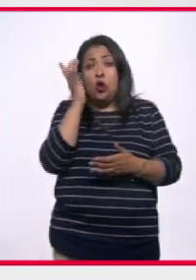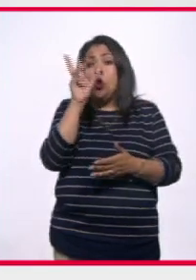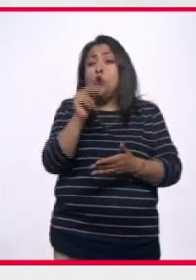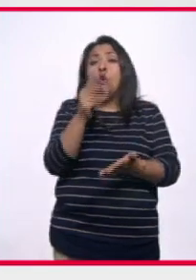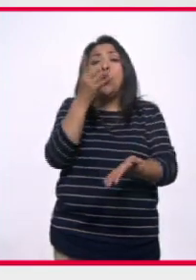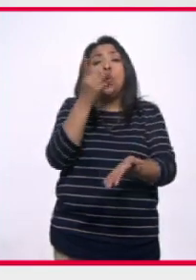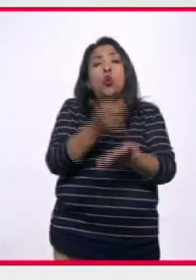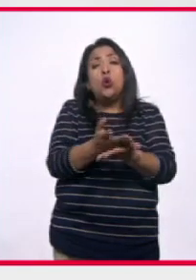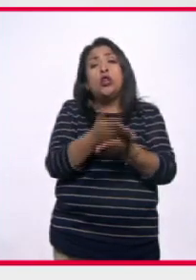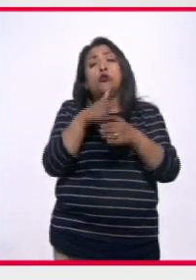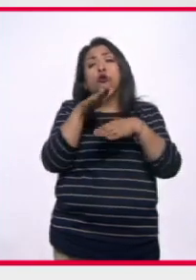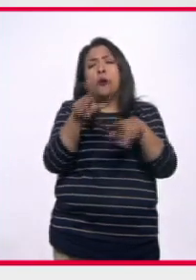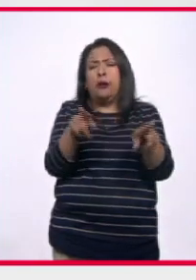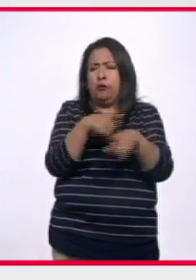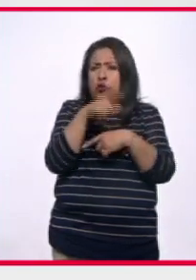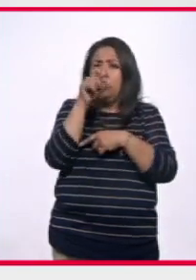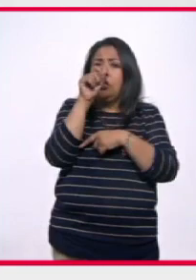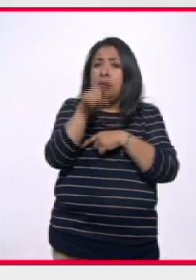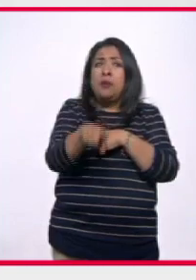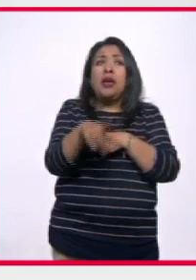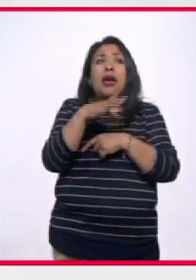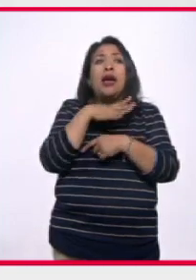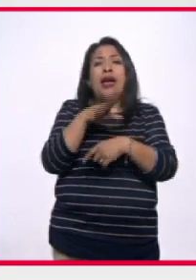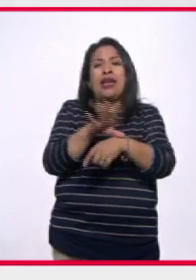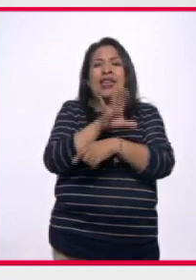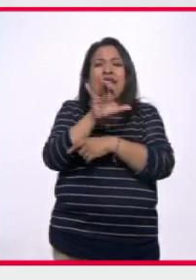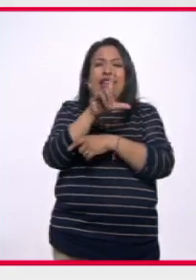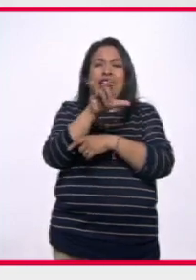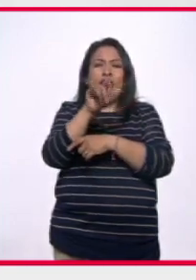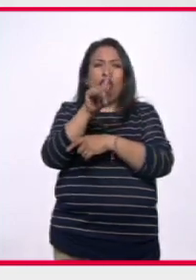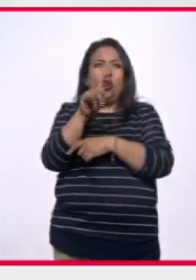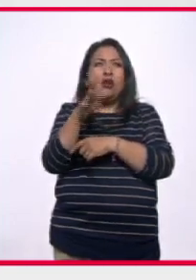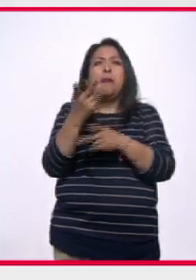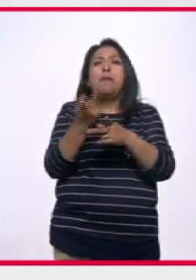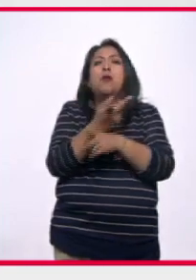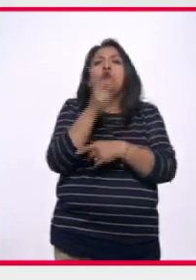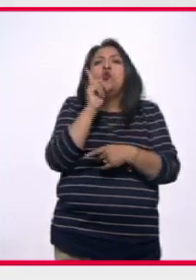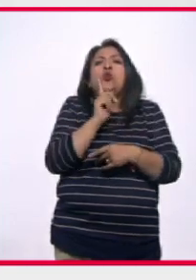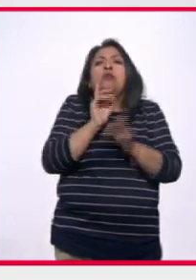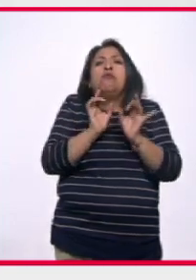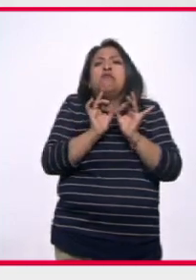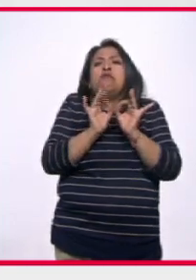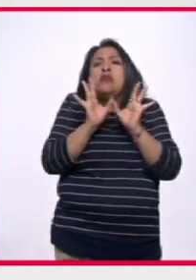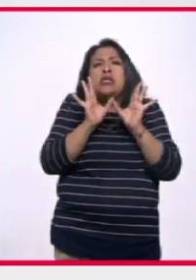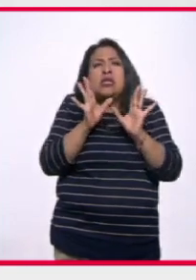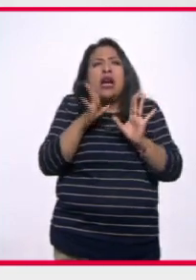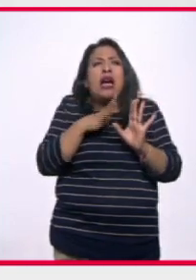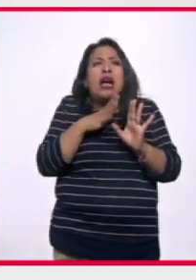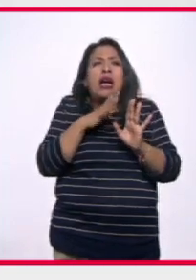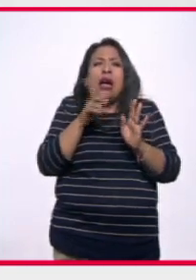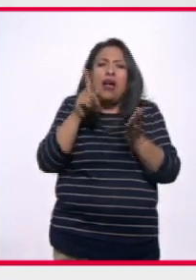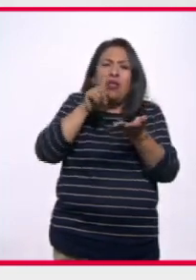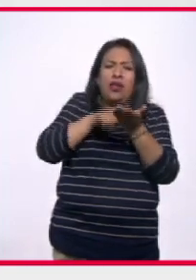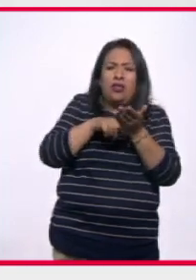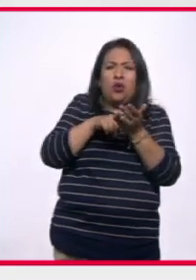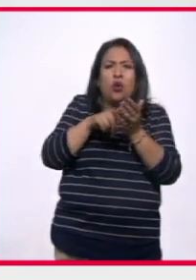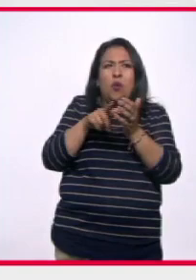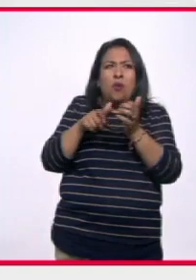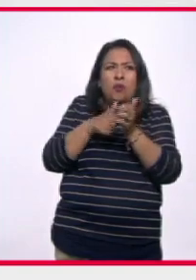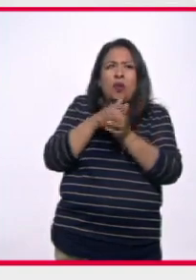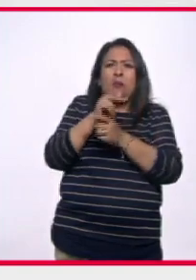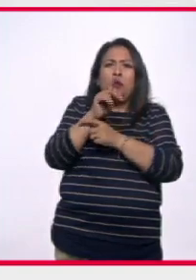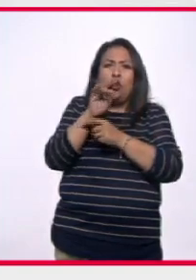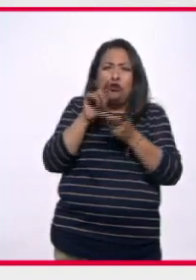más va a ser en torno a la música sino esa producción electrónica que ha pasado con esas mujeres de pronto que están en el detrás del quehacer en la